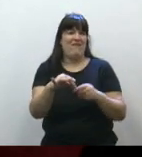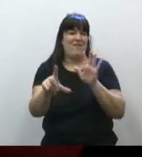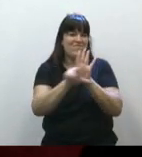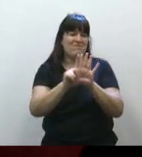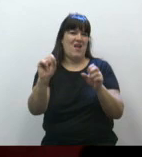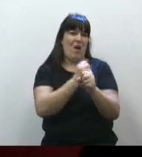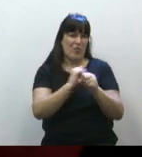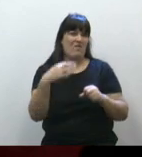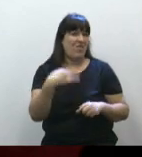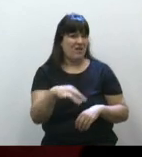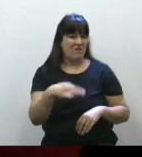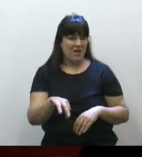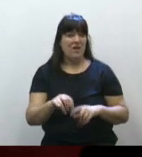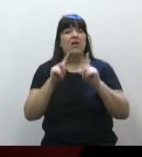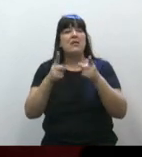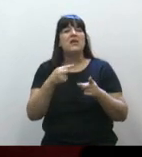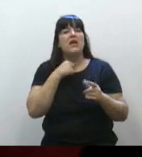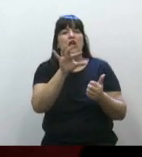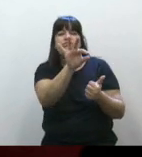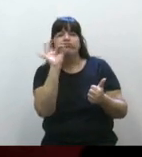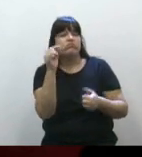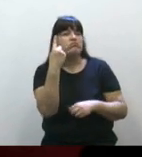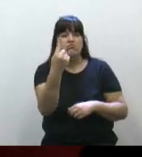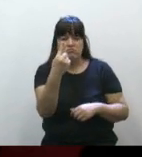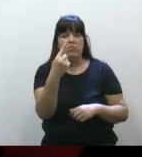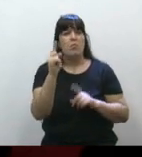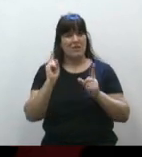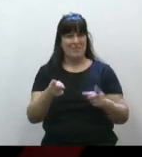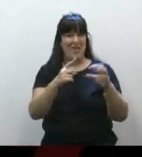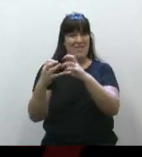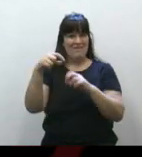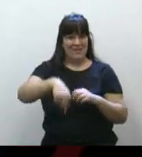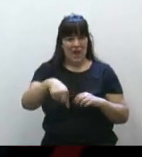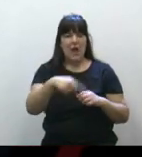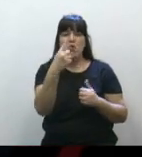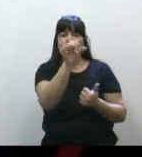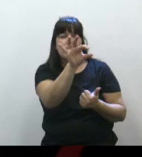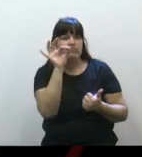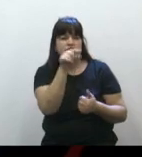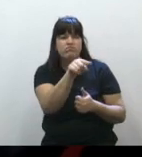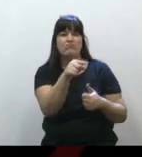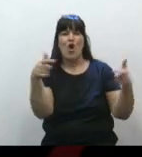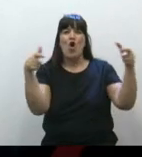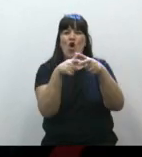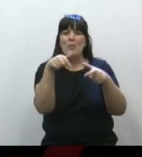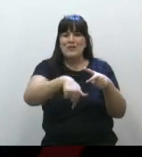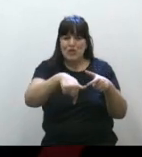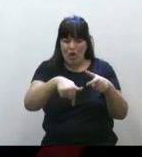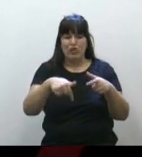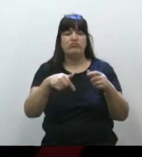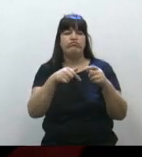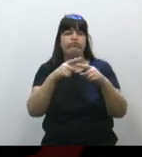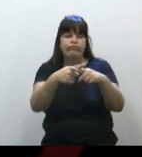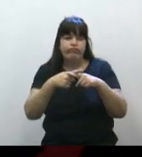y quiero rescatar algo porque tiene que ver con el debate que hicimos aquí en la comisión presidenta que fue un debate